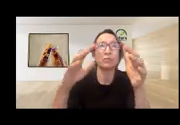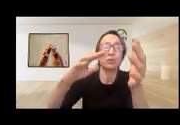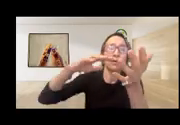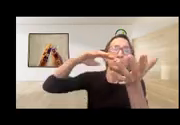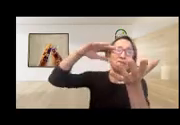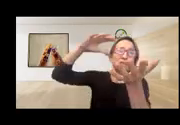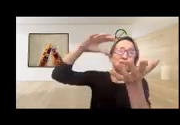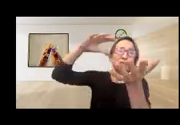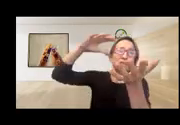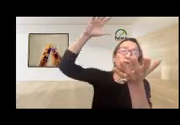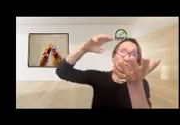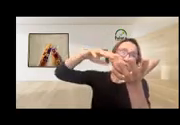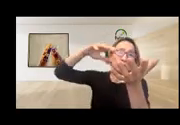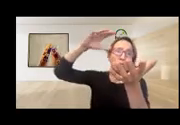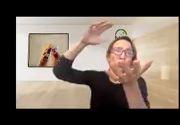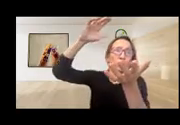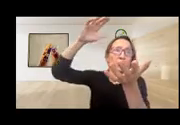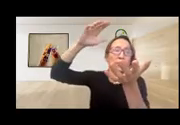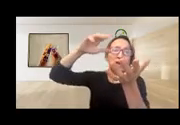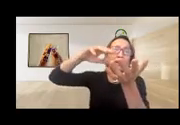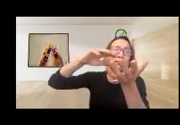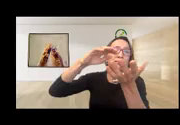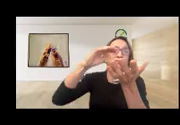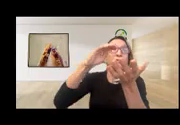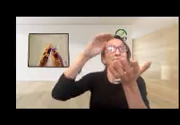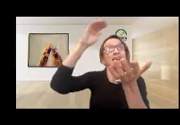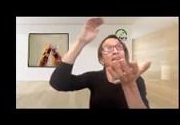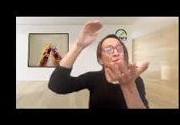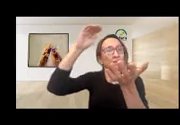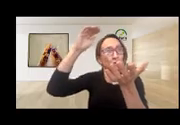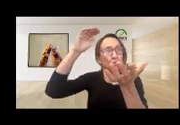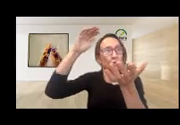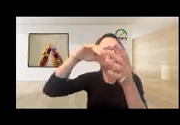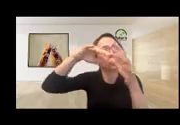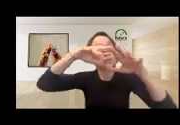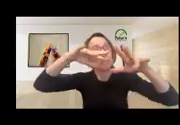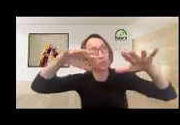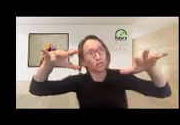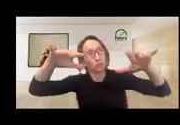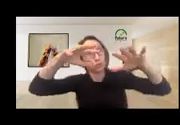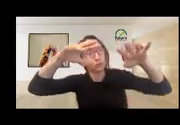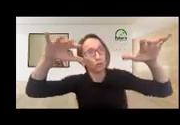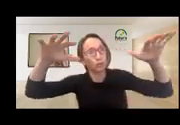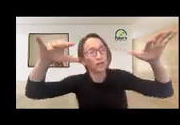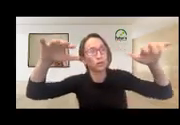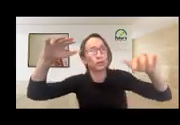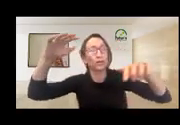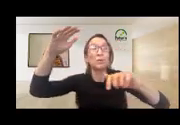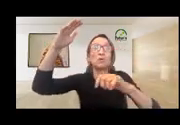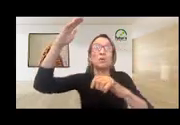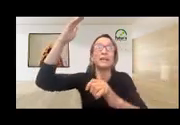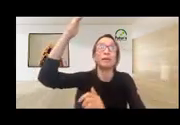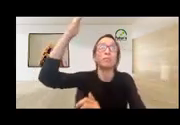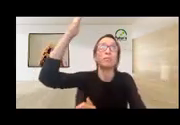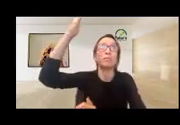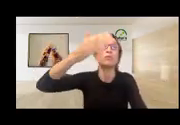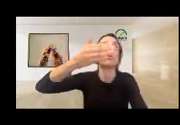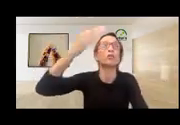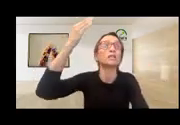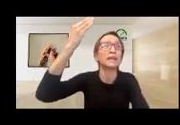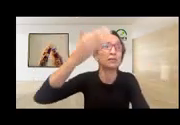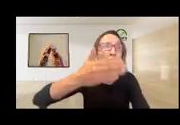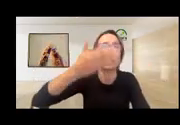Entonces, probablemente este río tuvo un nivel más alto en cierto momento, depositó todo esto y luego con